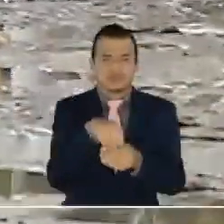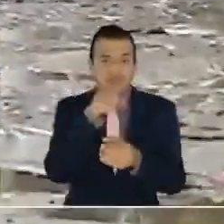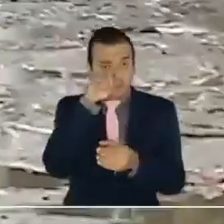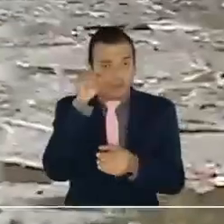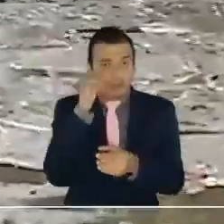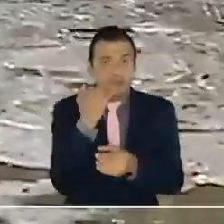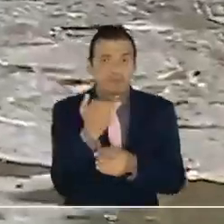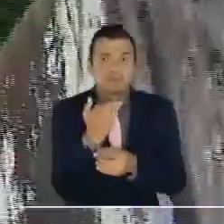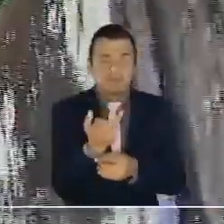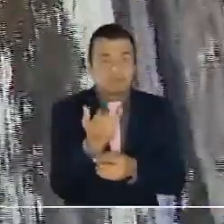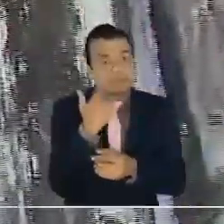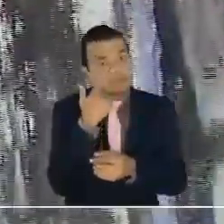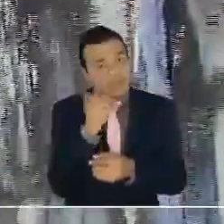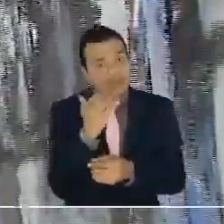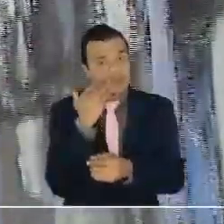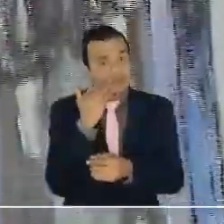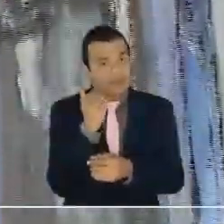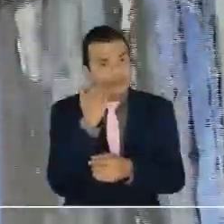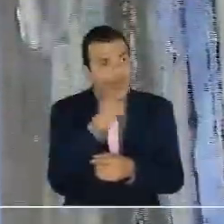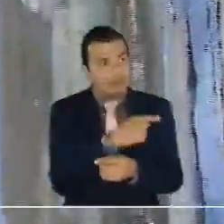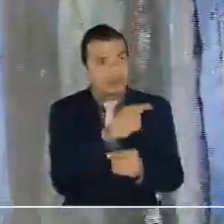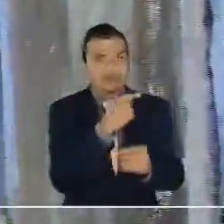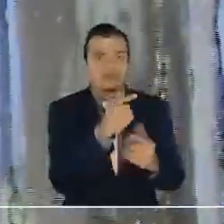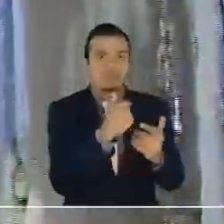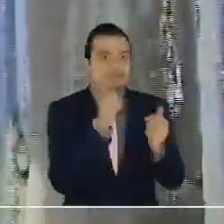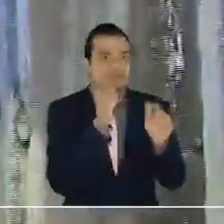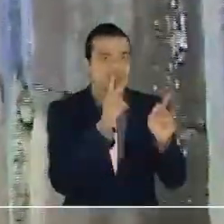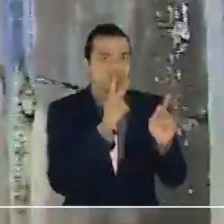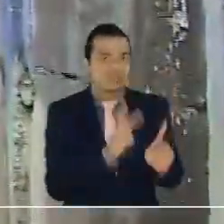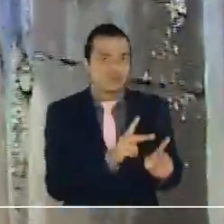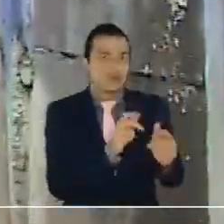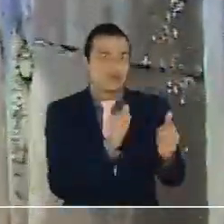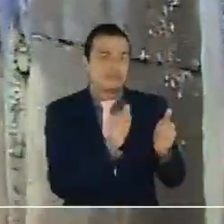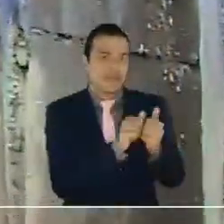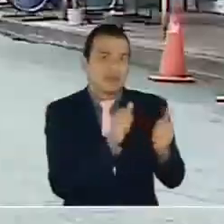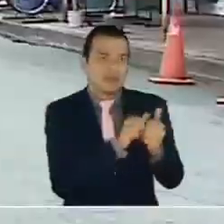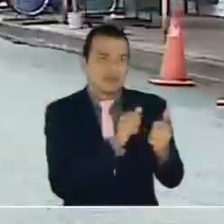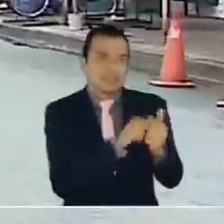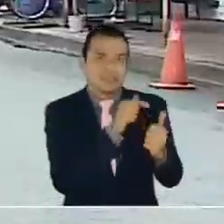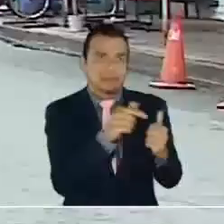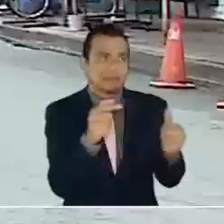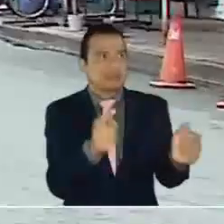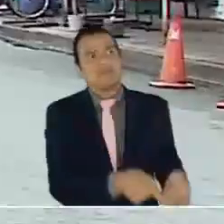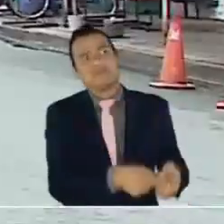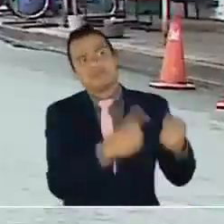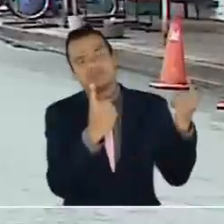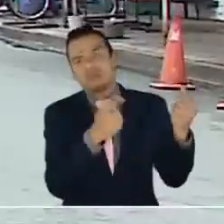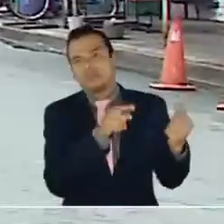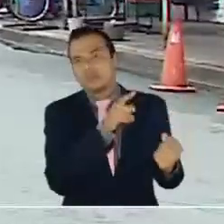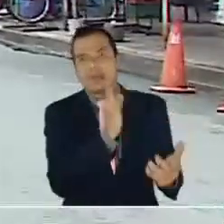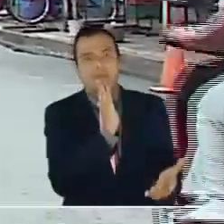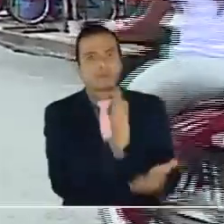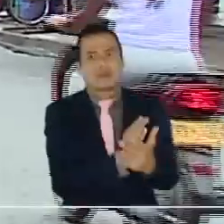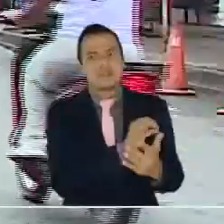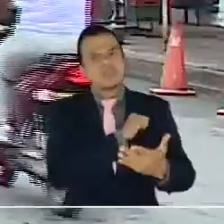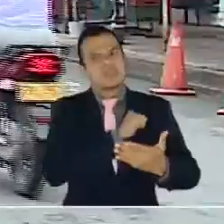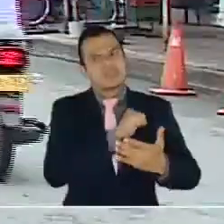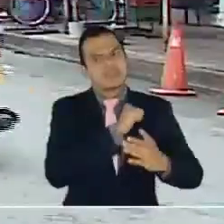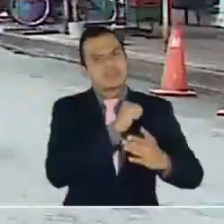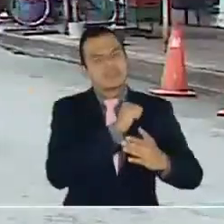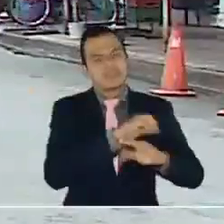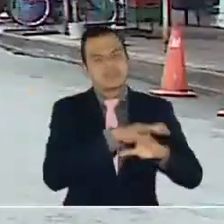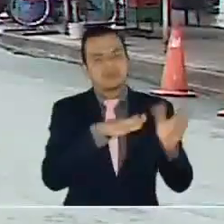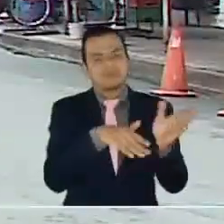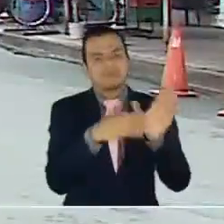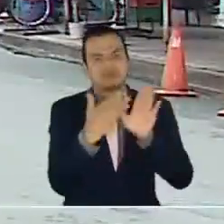una discusión con su pareja, quien la agredió con arma blanca. El agresor está huyendo de las autoridades. Mientras tanto, en Candelaria, fue detenido un hombre a quien se les indica